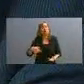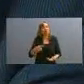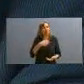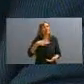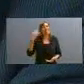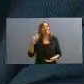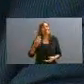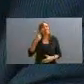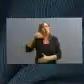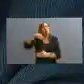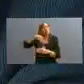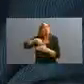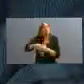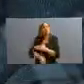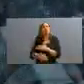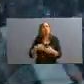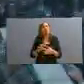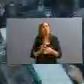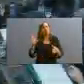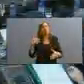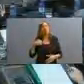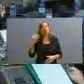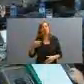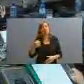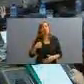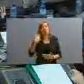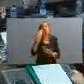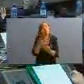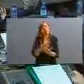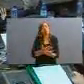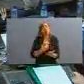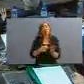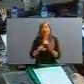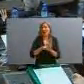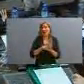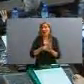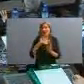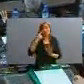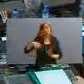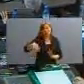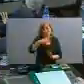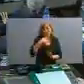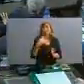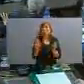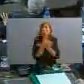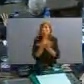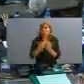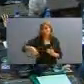democratización y para eso vamos a proponer una serie de leyes que van a ser sometidas a consideración, obviamente, de este